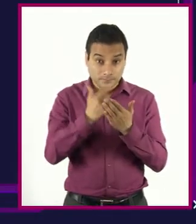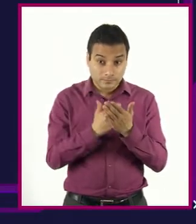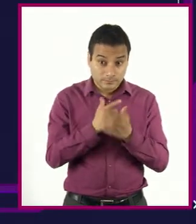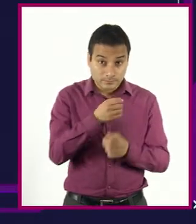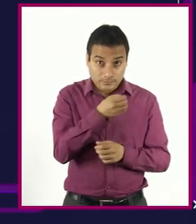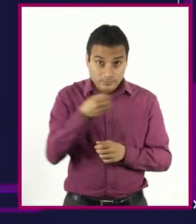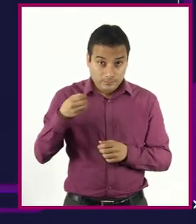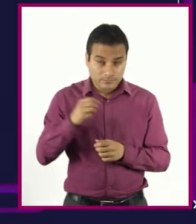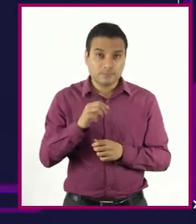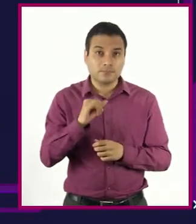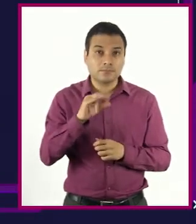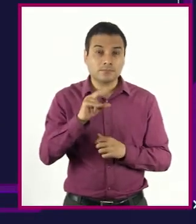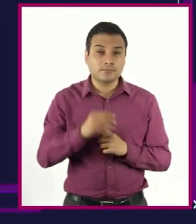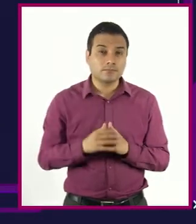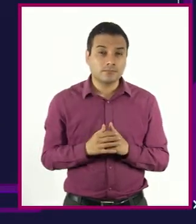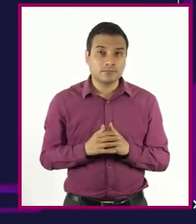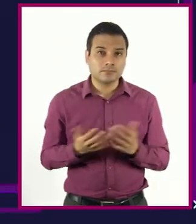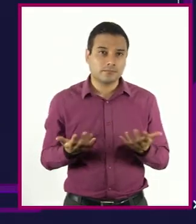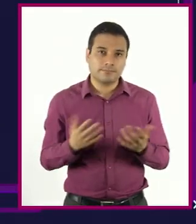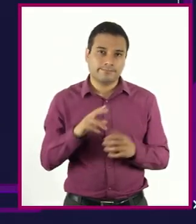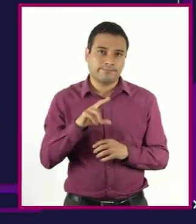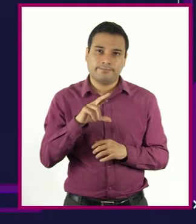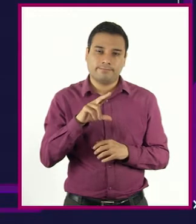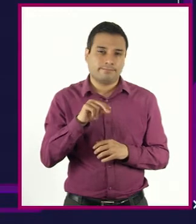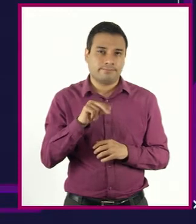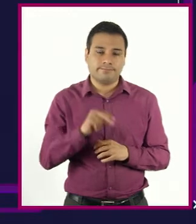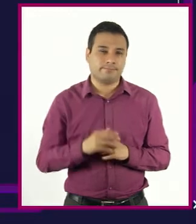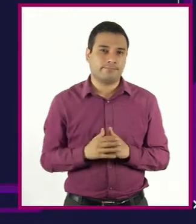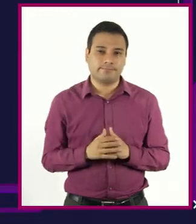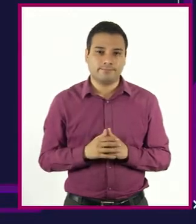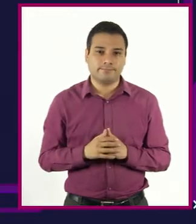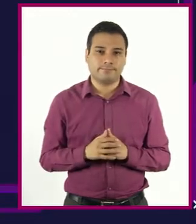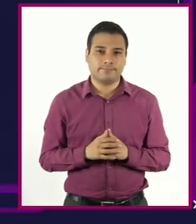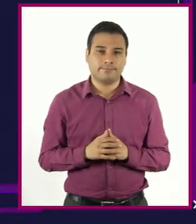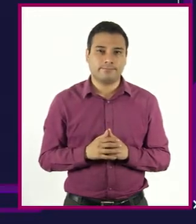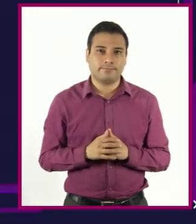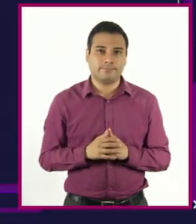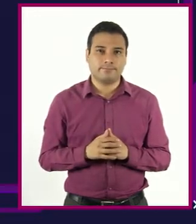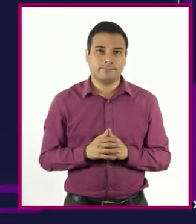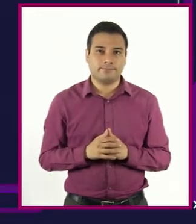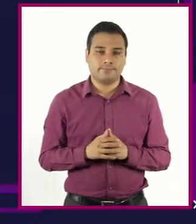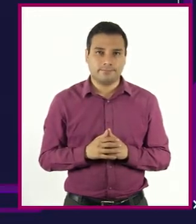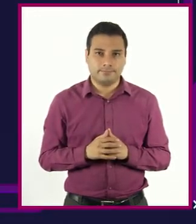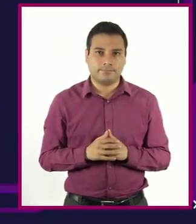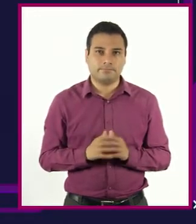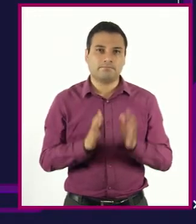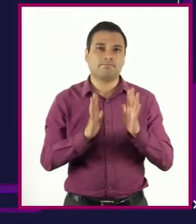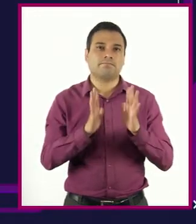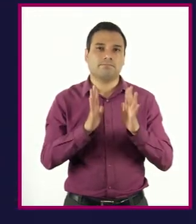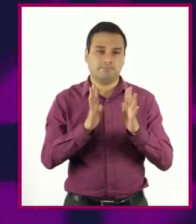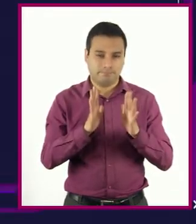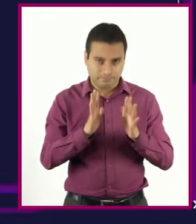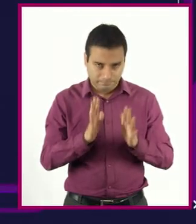orden? Como la respuesta es no, se ha terminado con un ciclo completo.